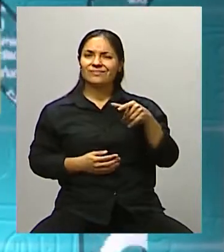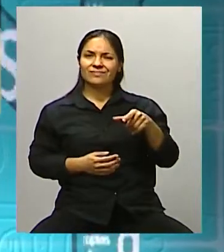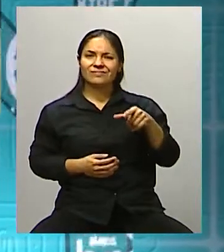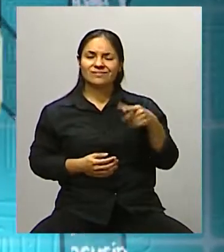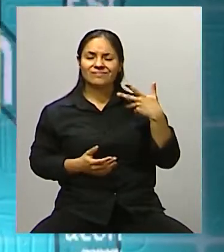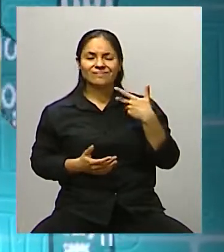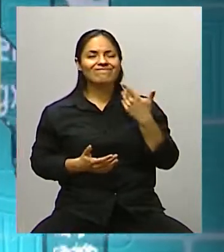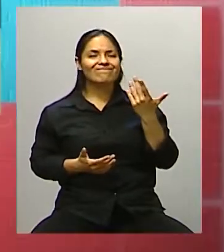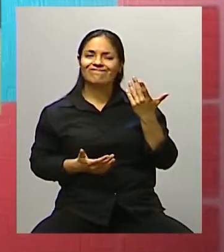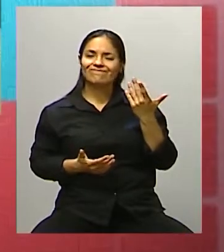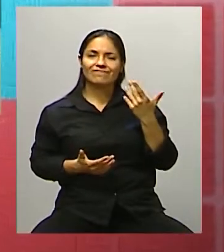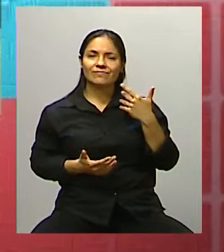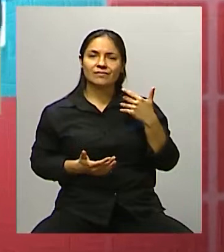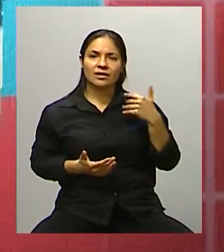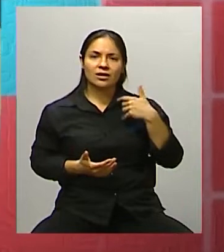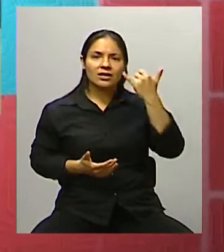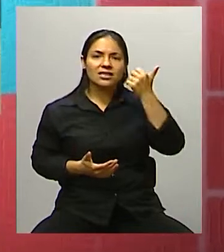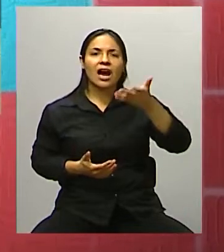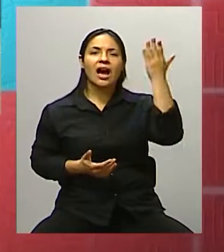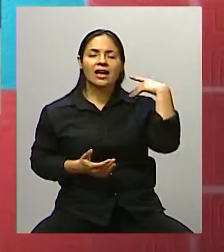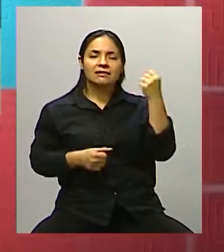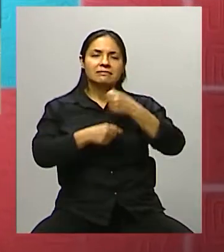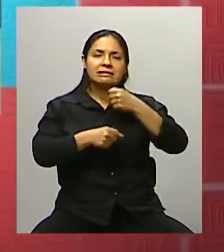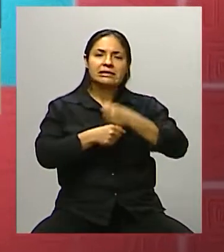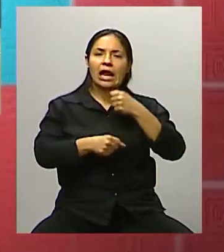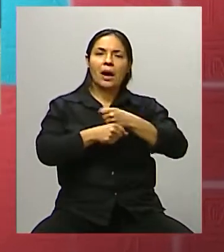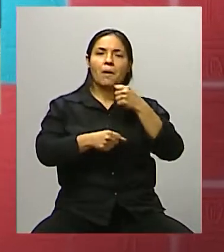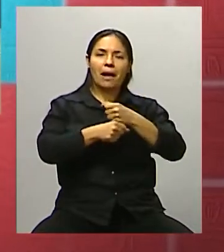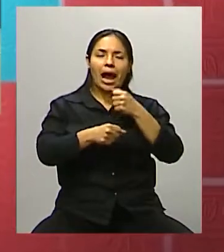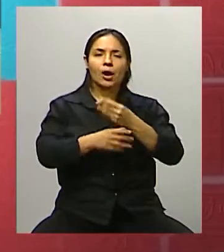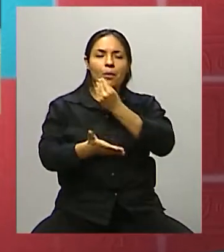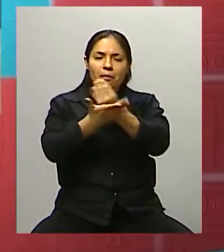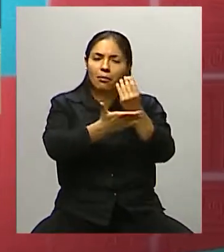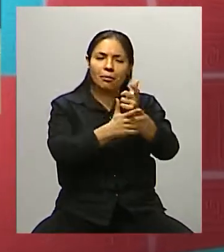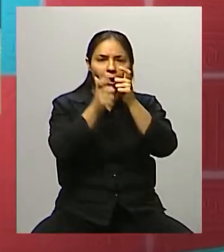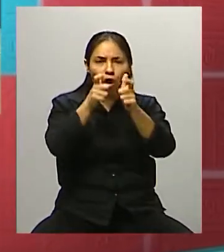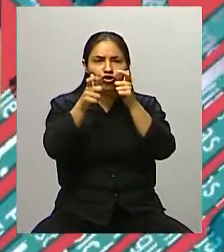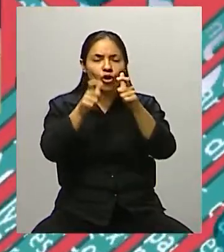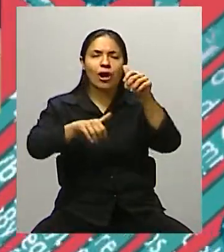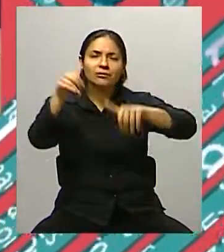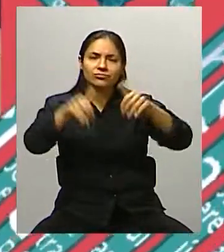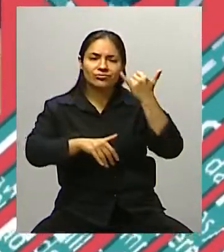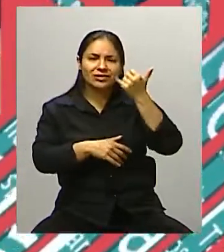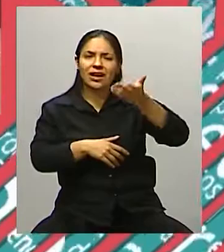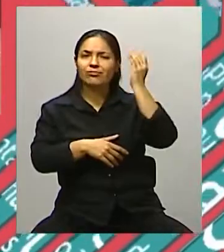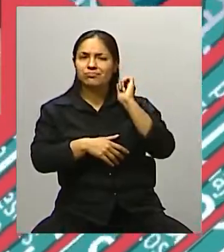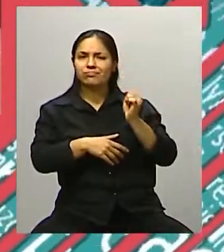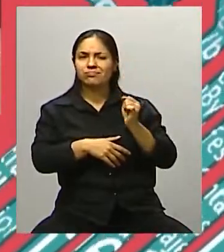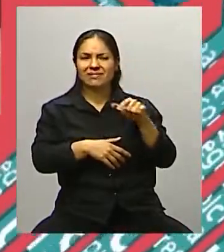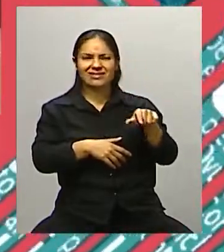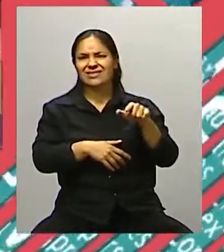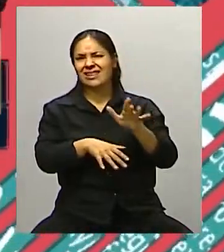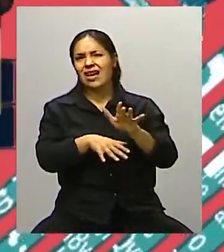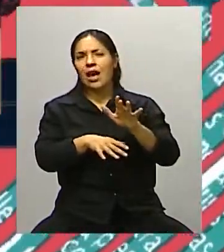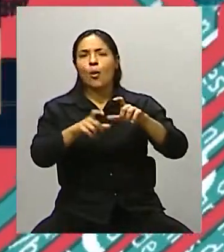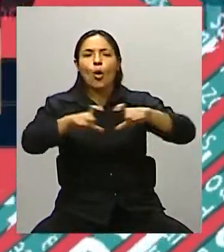a ver, me ha tocado fiscalizar en distintas funciones a las elecciones y es más un mito que otra cosa el robo